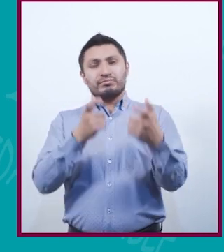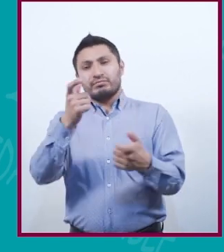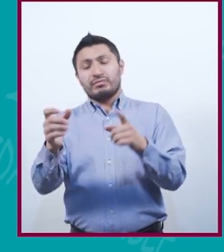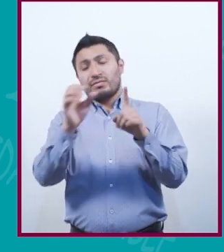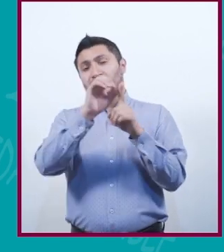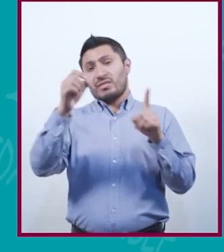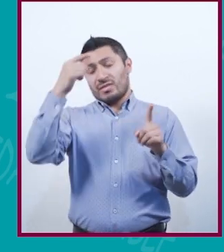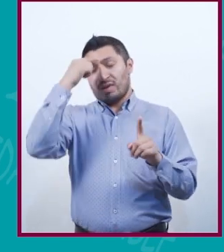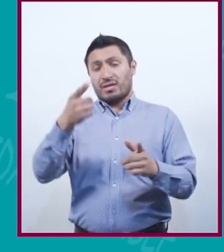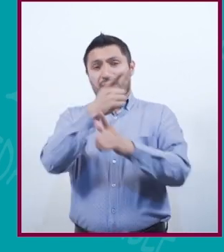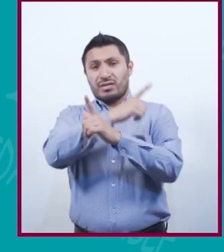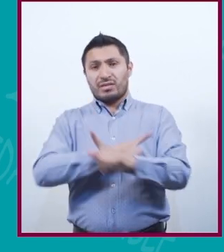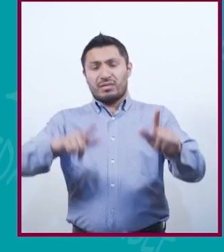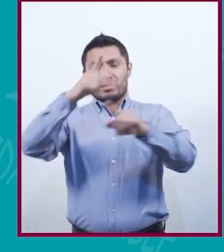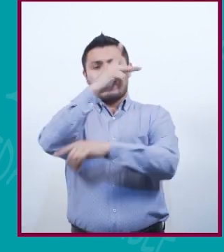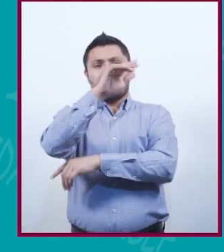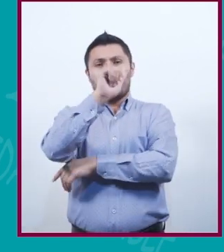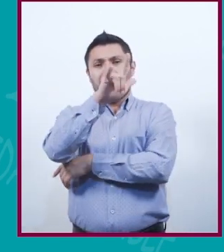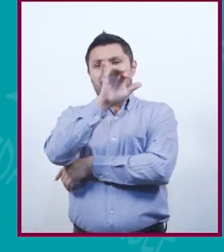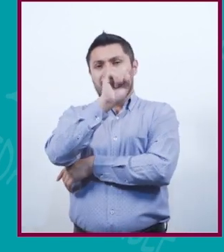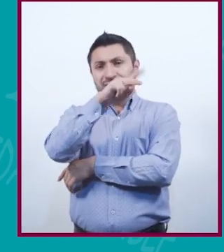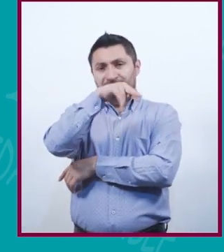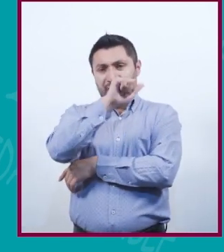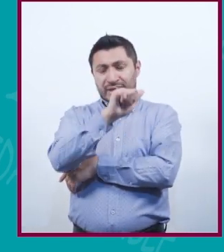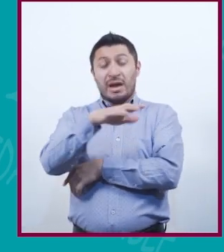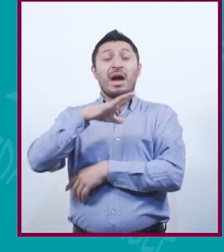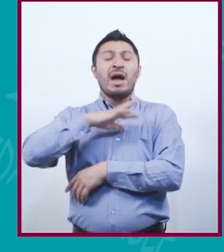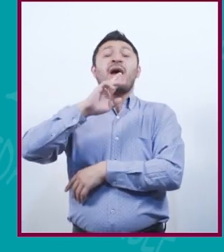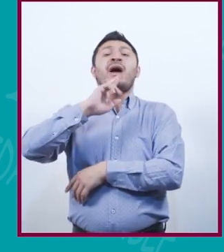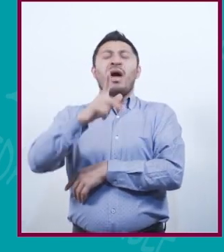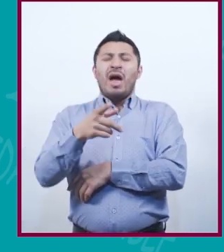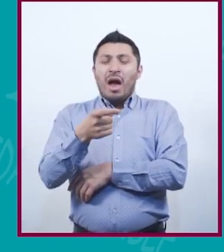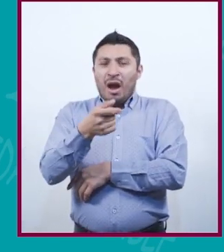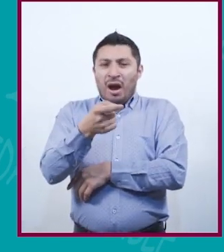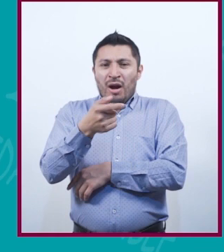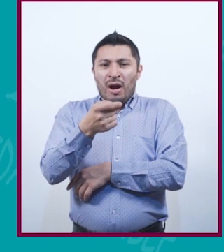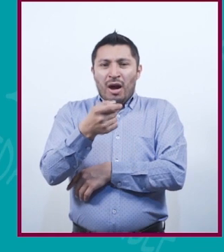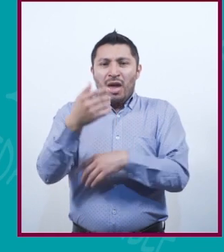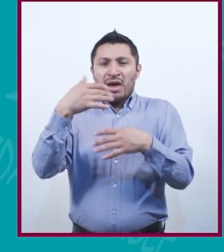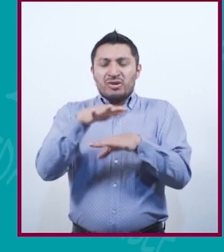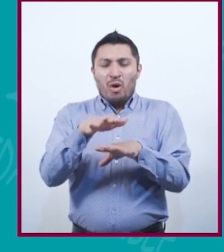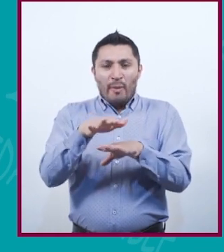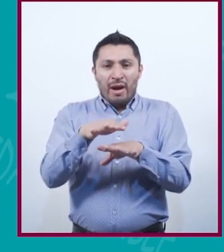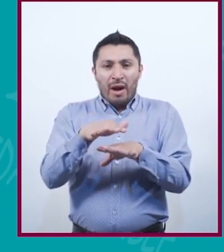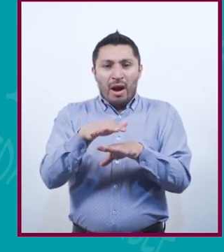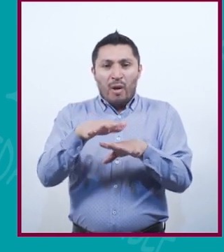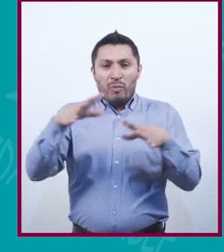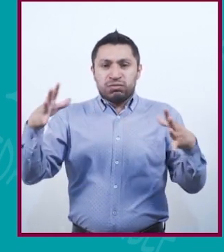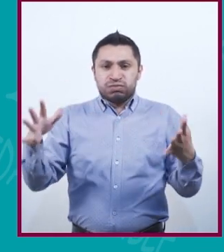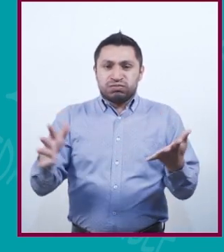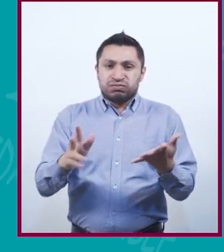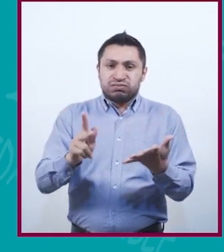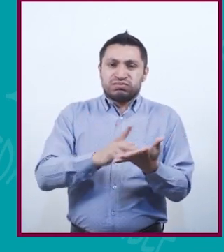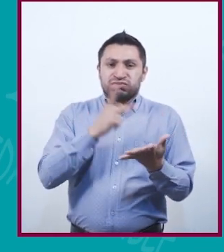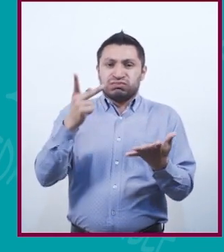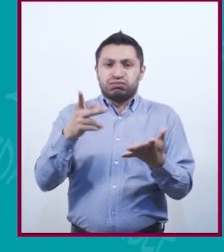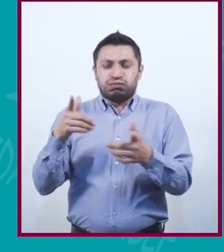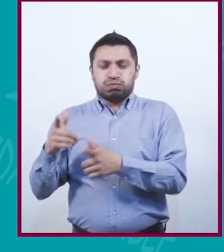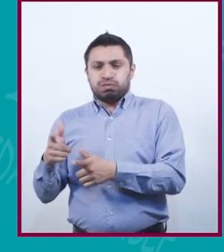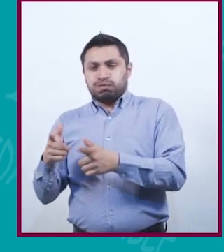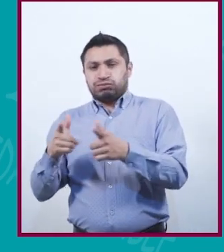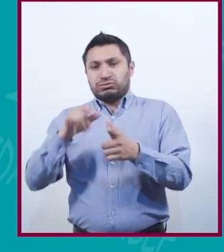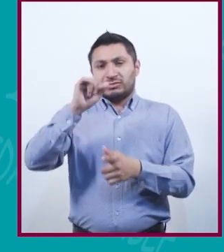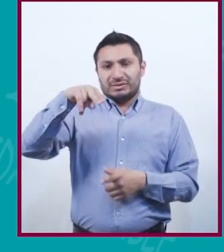de la Organización para la Liberación de Palestina había mejorado sensiblemente en virtud del levantamiento conocido como